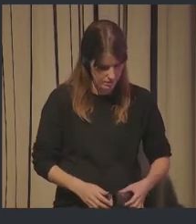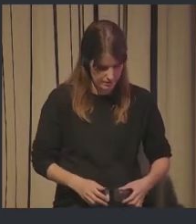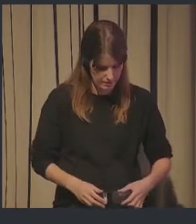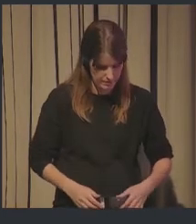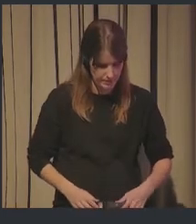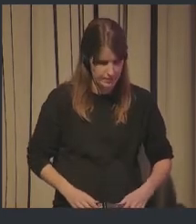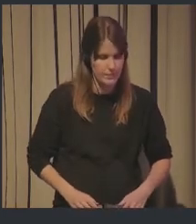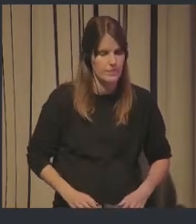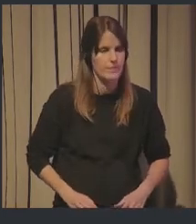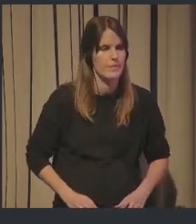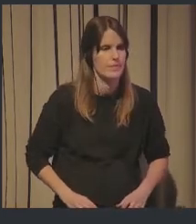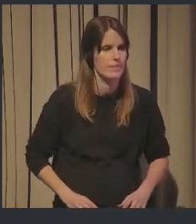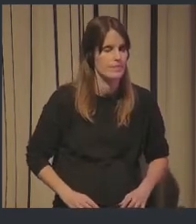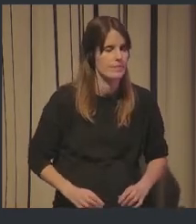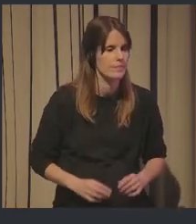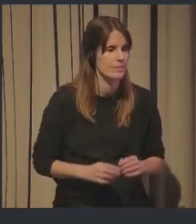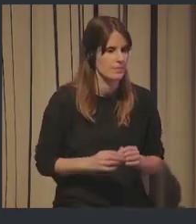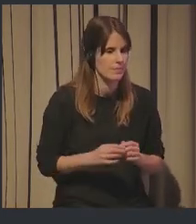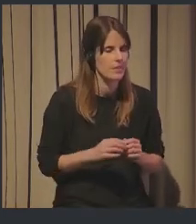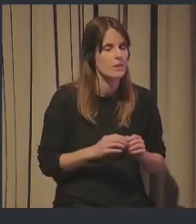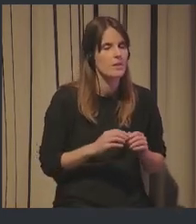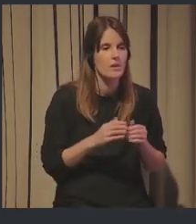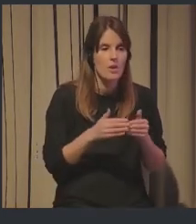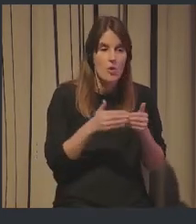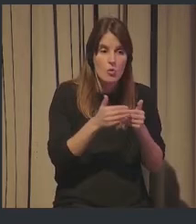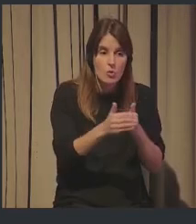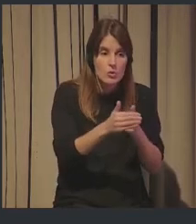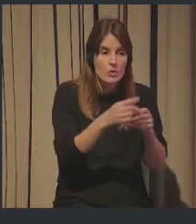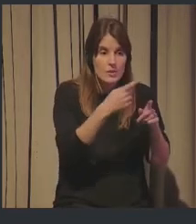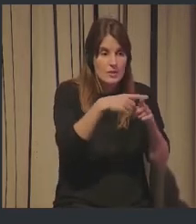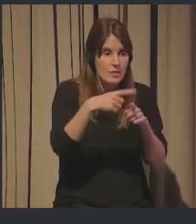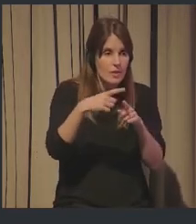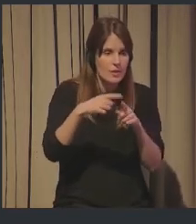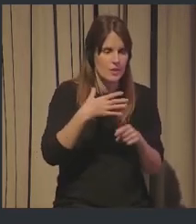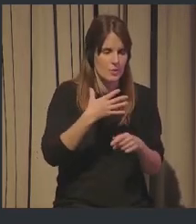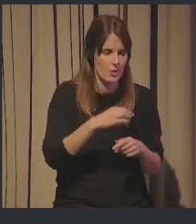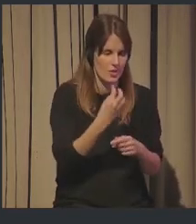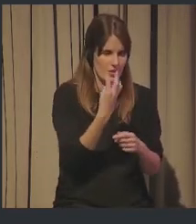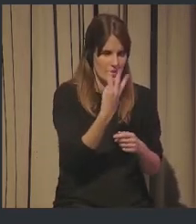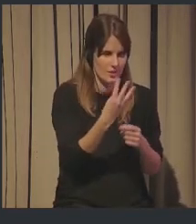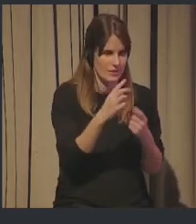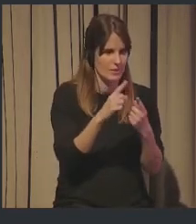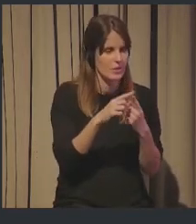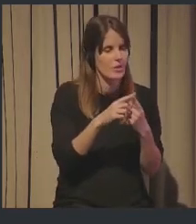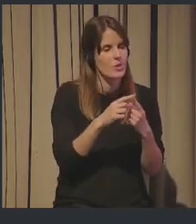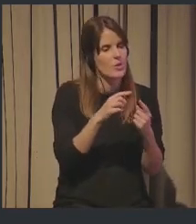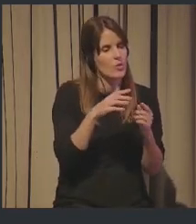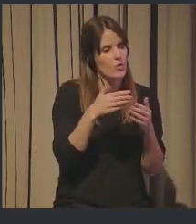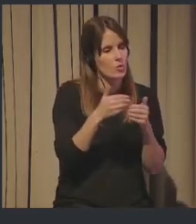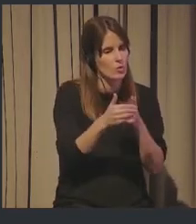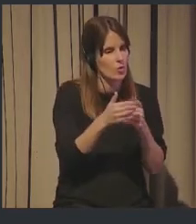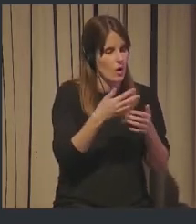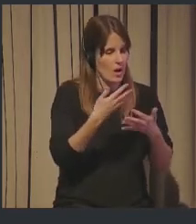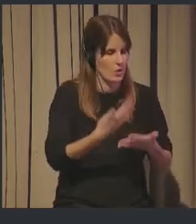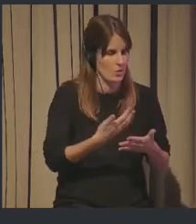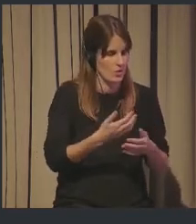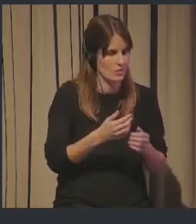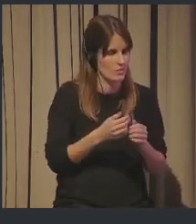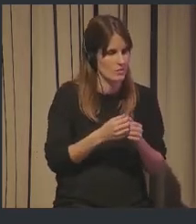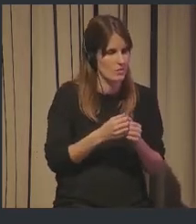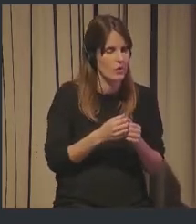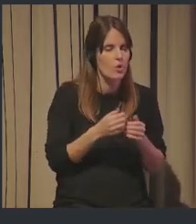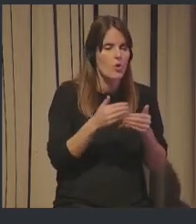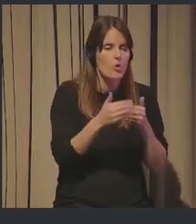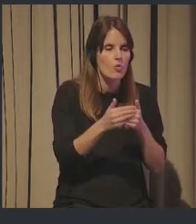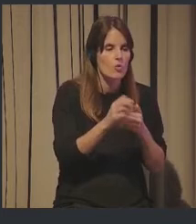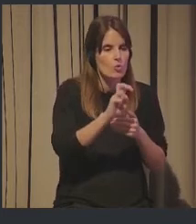y lo que hacen crear como resultado tres futuros diferentes, que son los futuros actuales, que es futuros en plural,